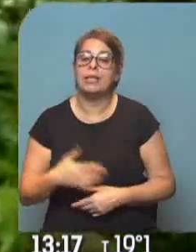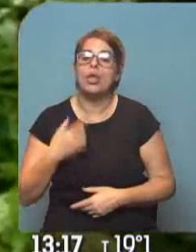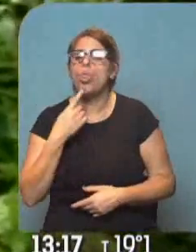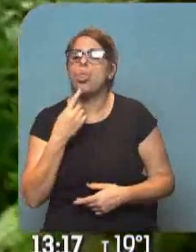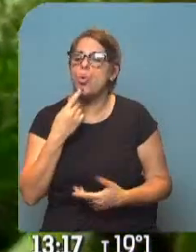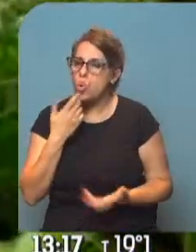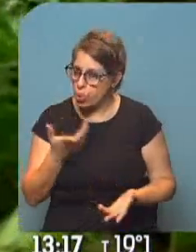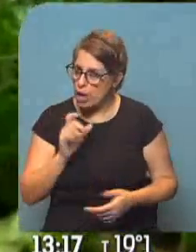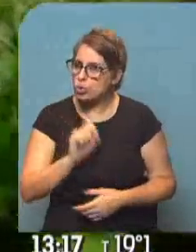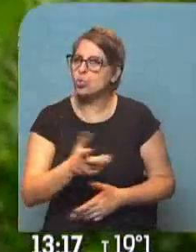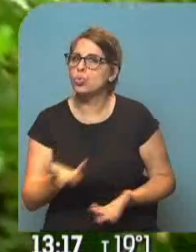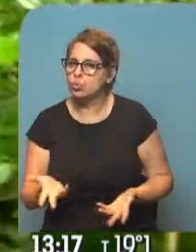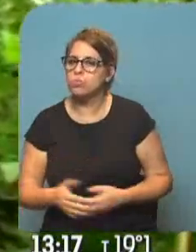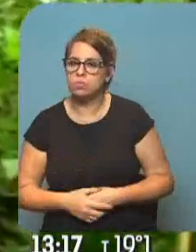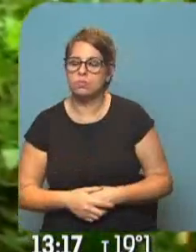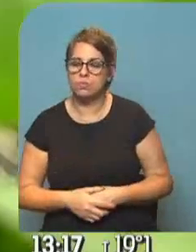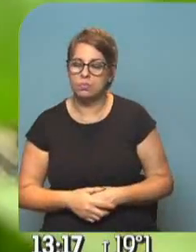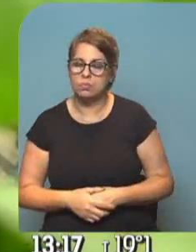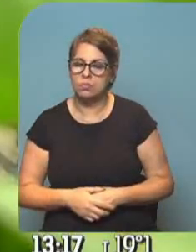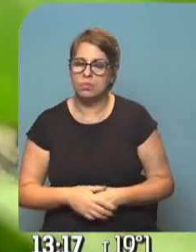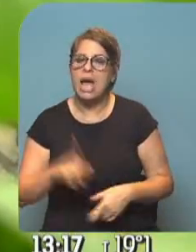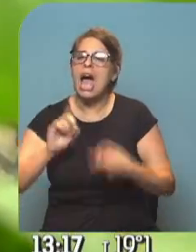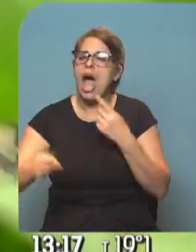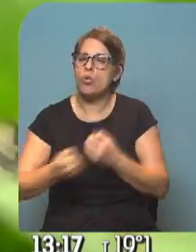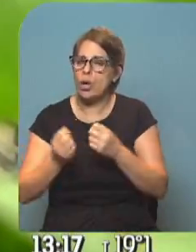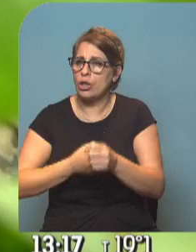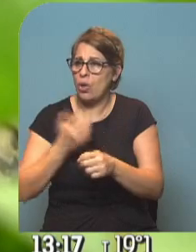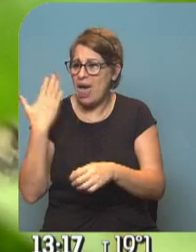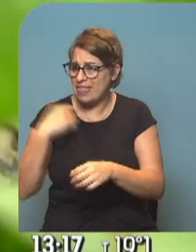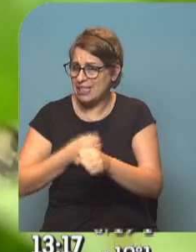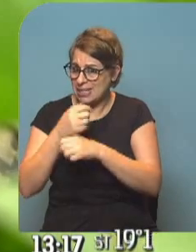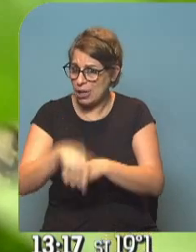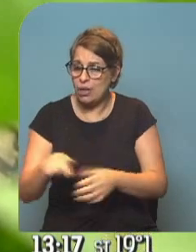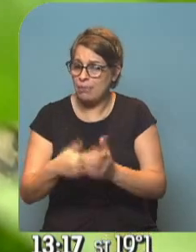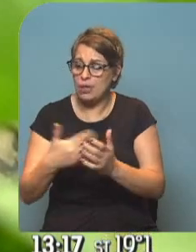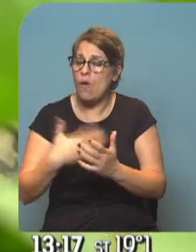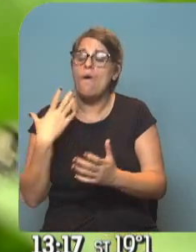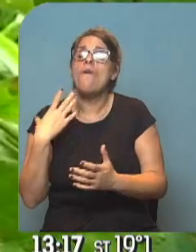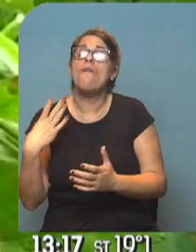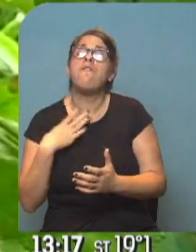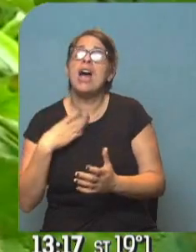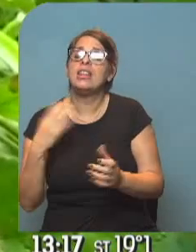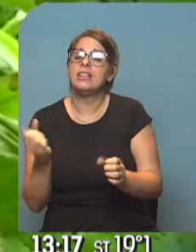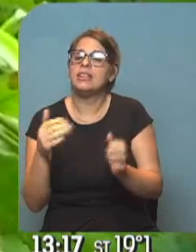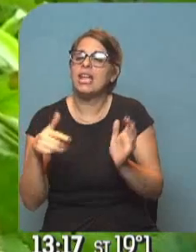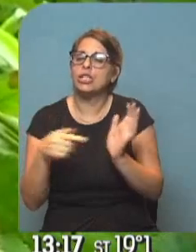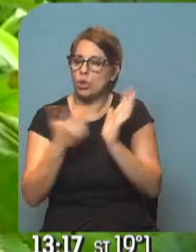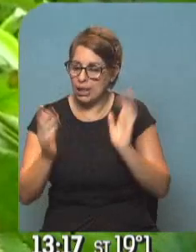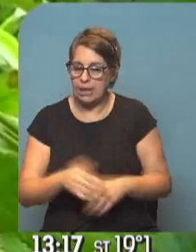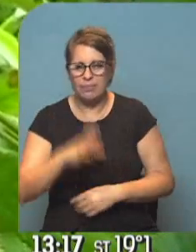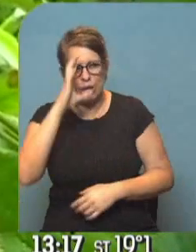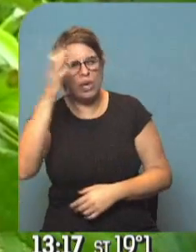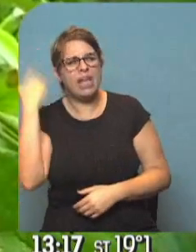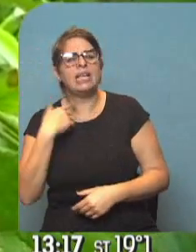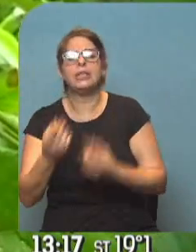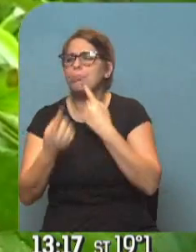poner en duda todo aquello que se acordó hasta ahora y que en realidad no se instrumentó. Recordemos, José, que cuando fue el